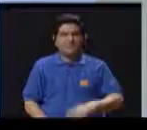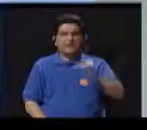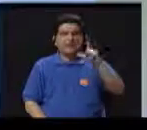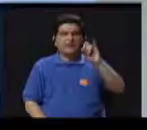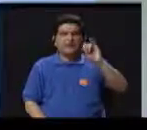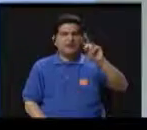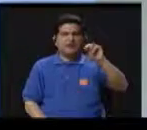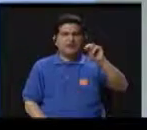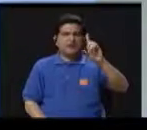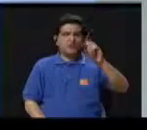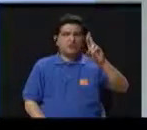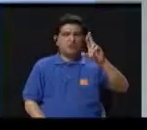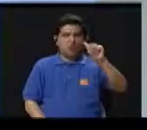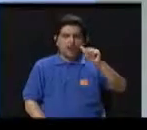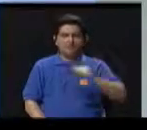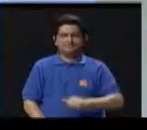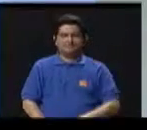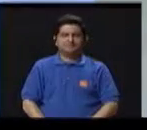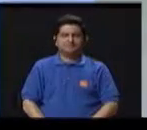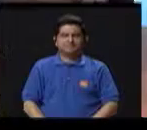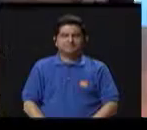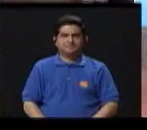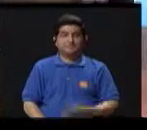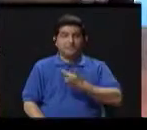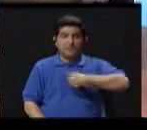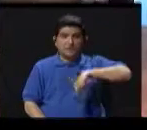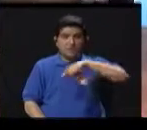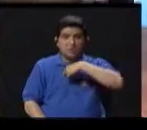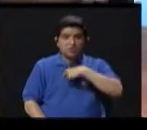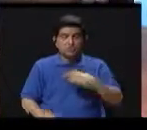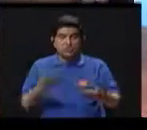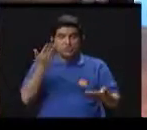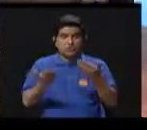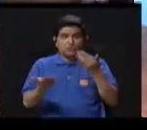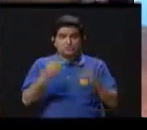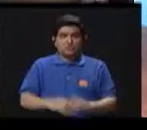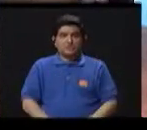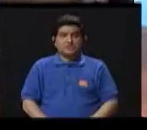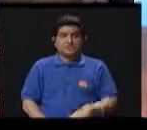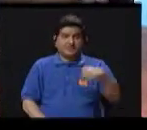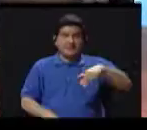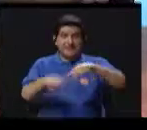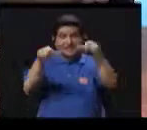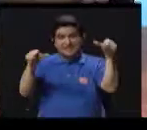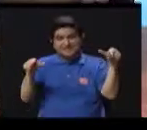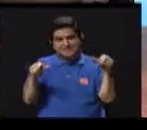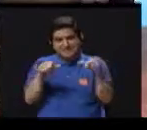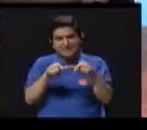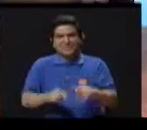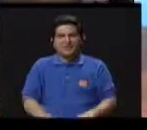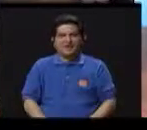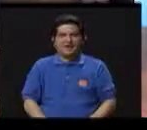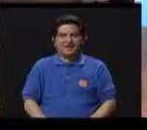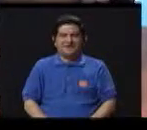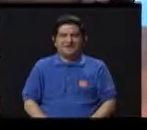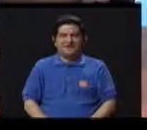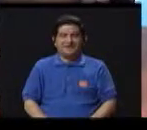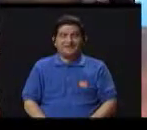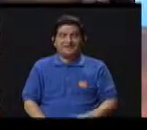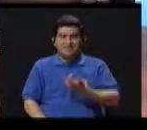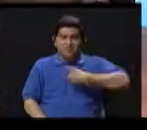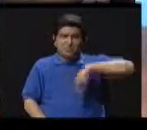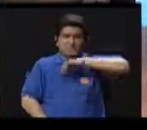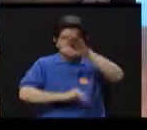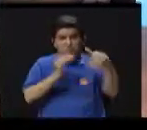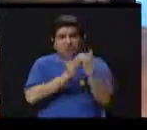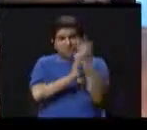En Lindora, sí. En Lindora, sí. Sí, nosotros somos como de este lado. Del lado del este. Sí. Nosotros somos de todo